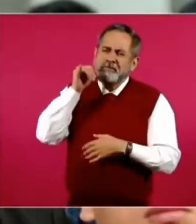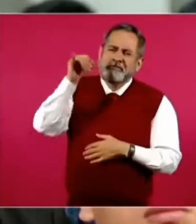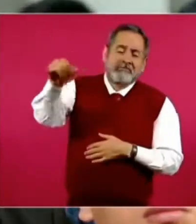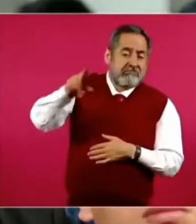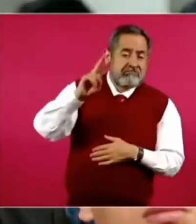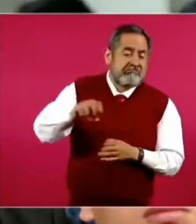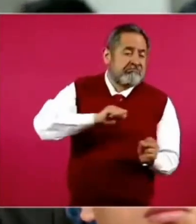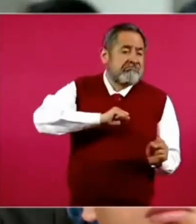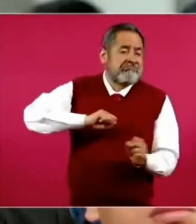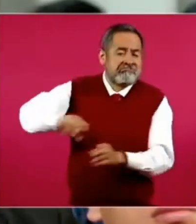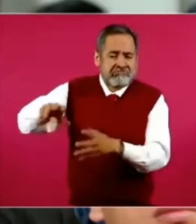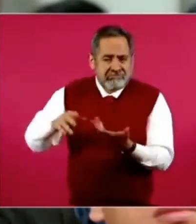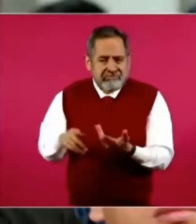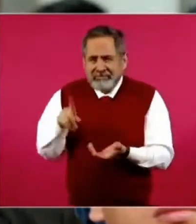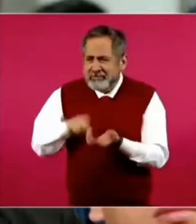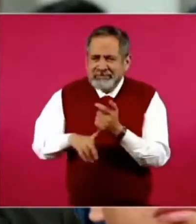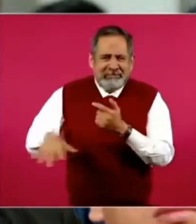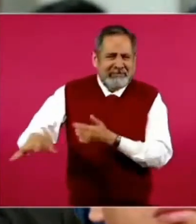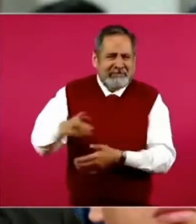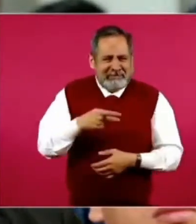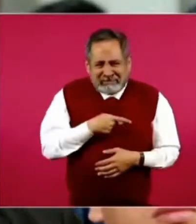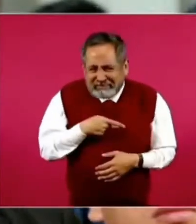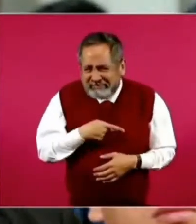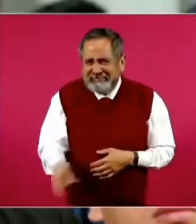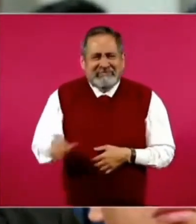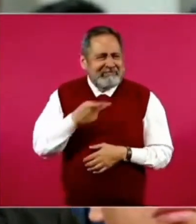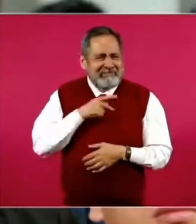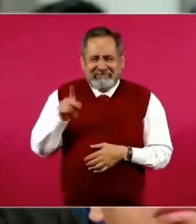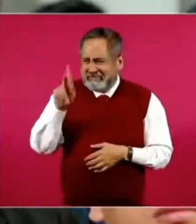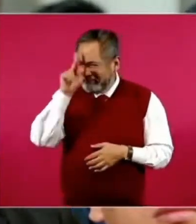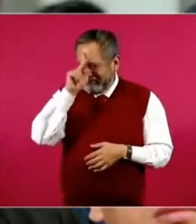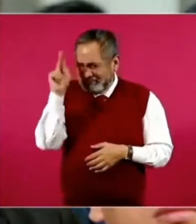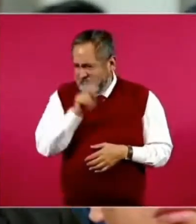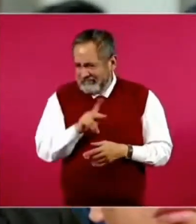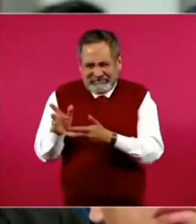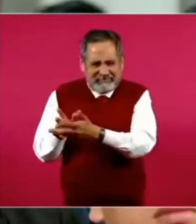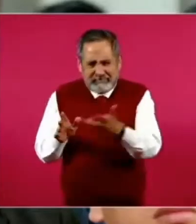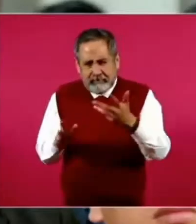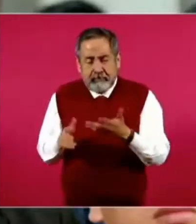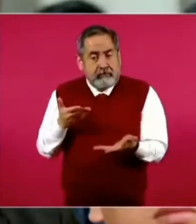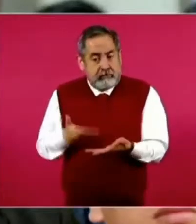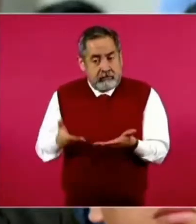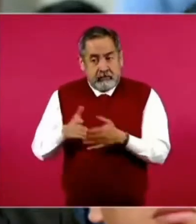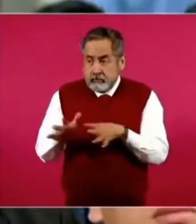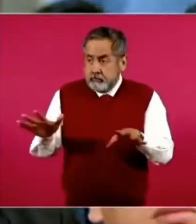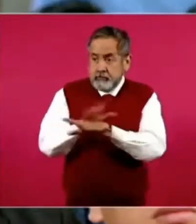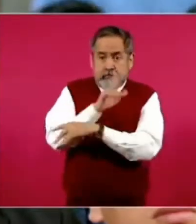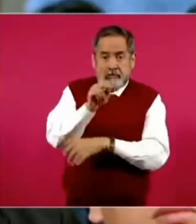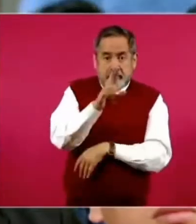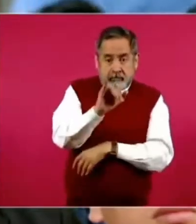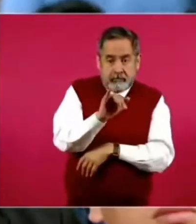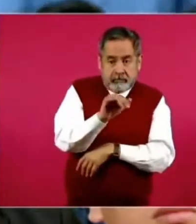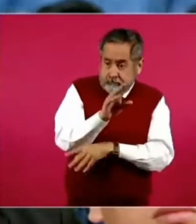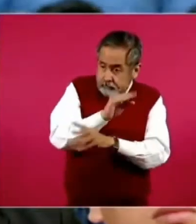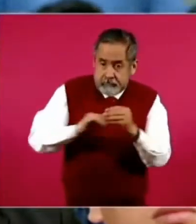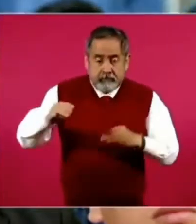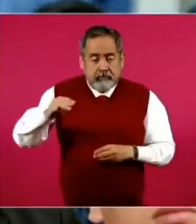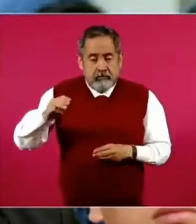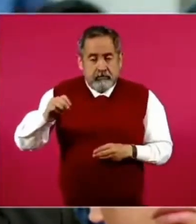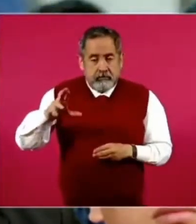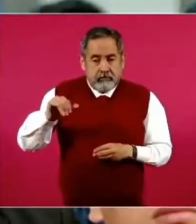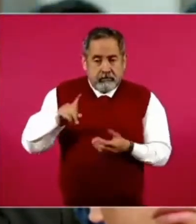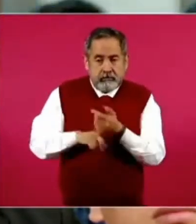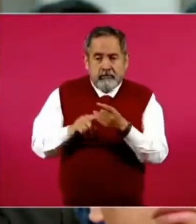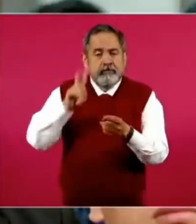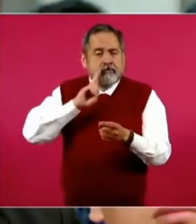abandonadas, presidente, hay mucha miseria, mucha pobreza. Y bueno, pues ahora que cambió al PRI, pues ven la posibilidad de que